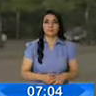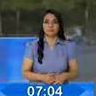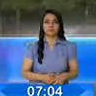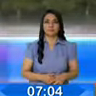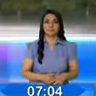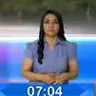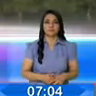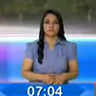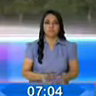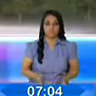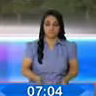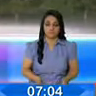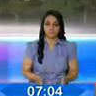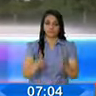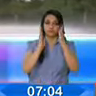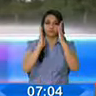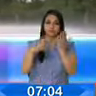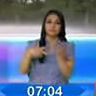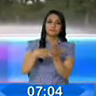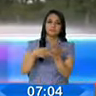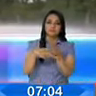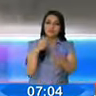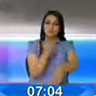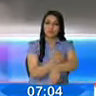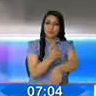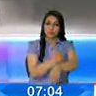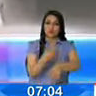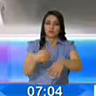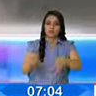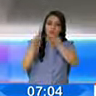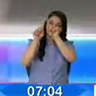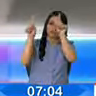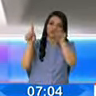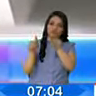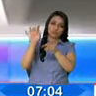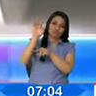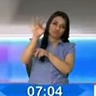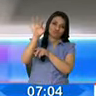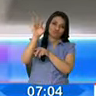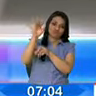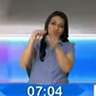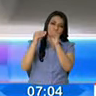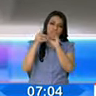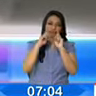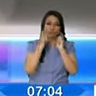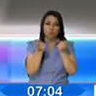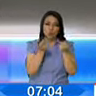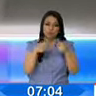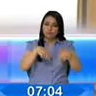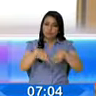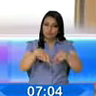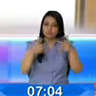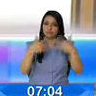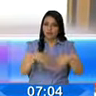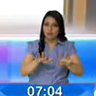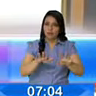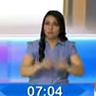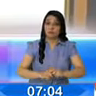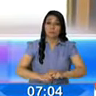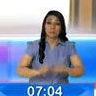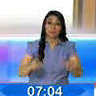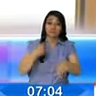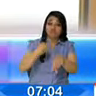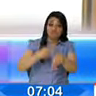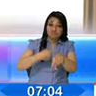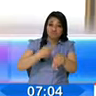A lo largo de la vía terminal terrestre Pascuales se han ubicado varios de los radares medidores de velocidad, pero